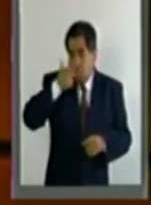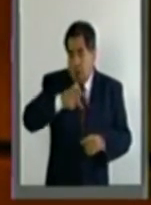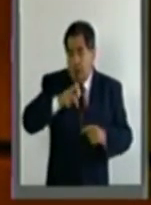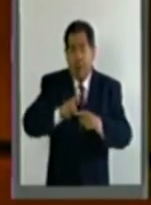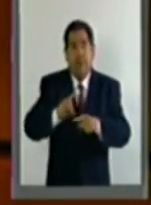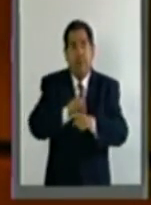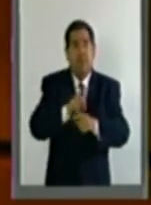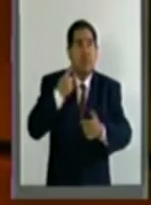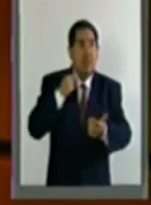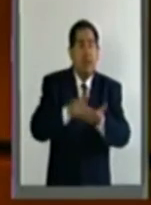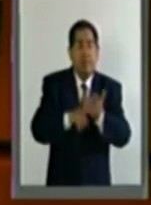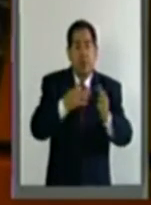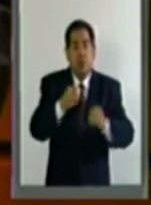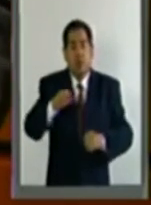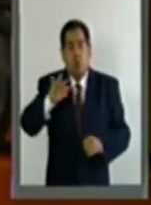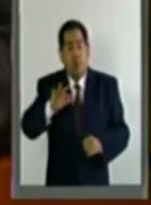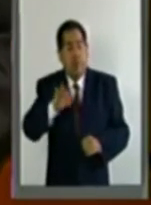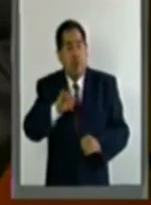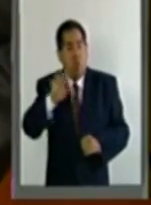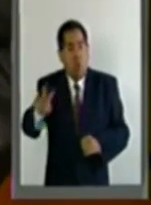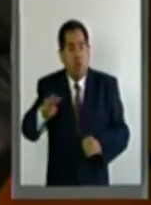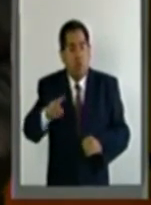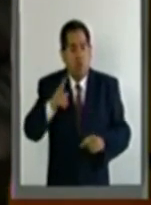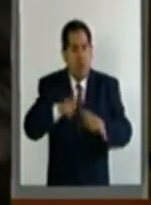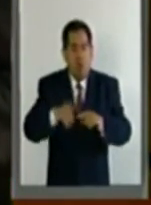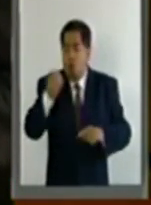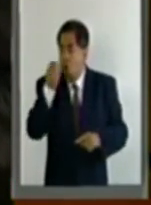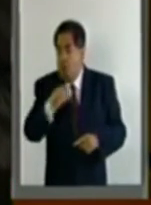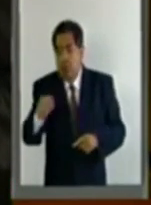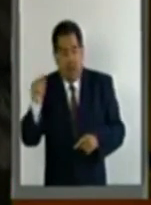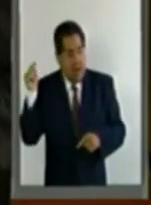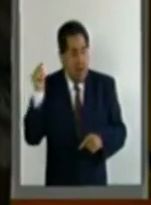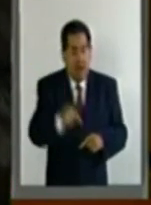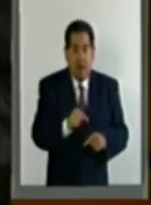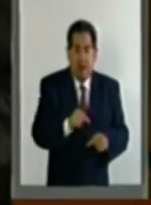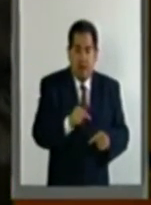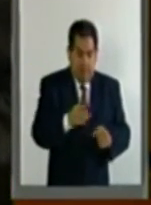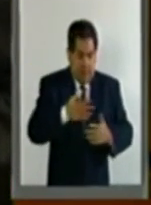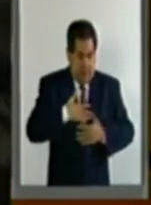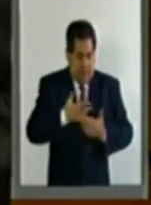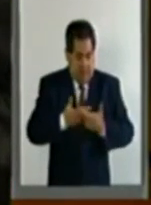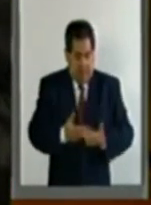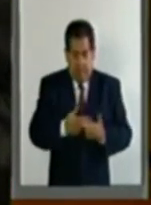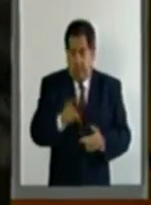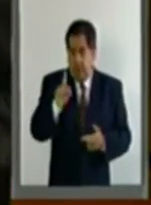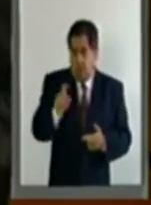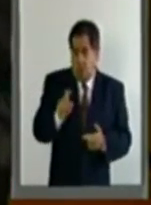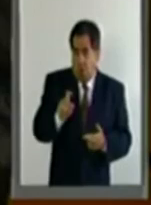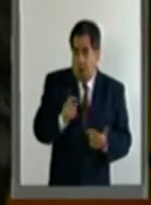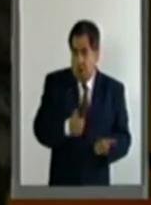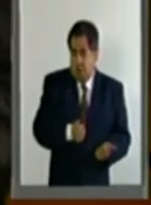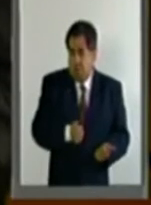desde 1944 se le ha obligado a entregar